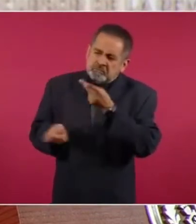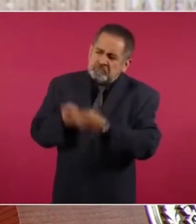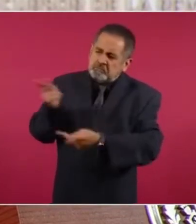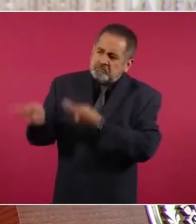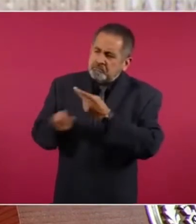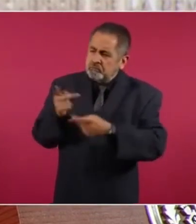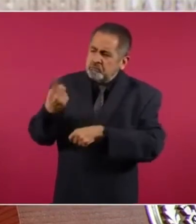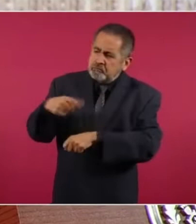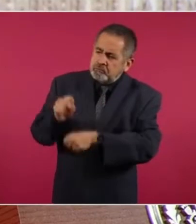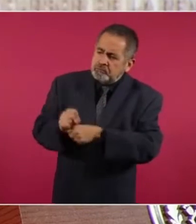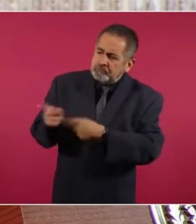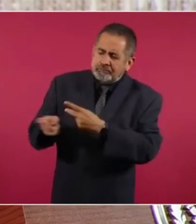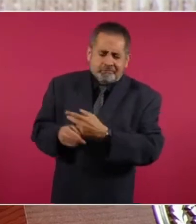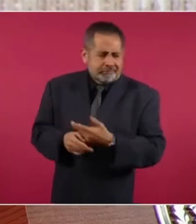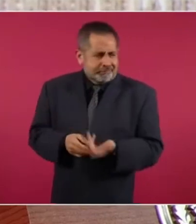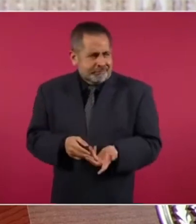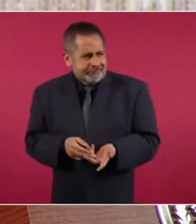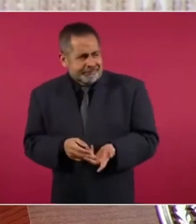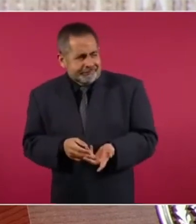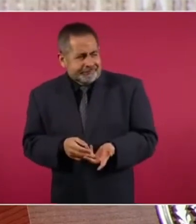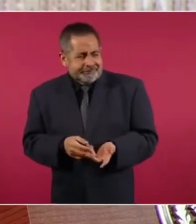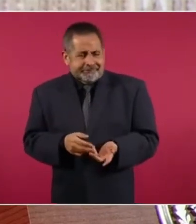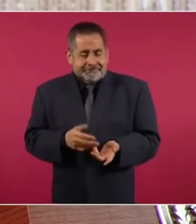a la semana.